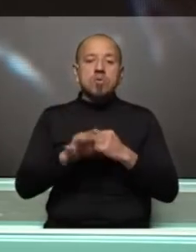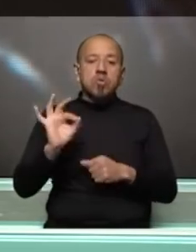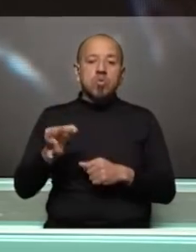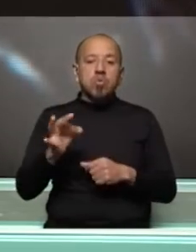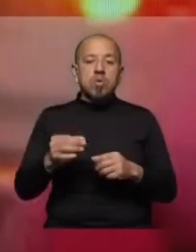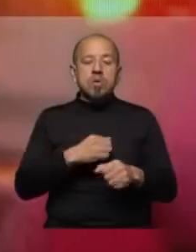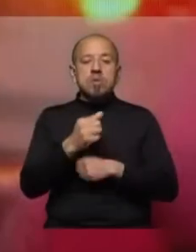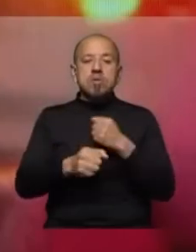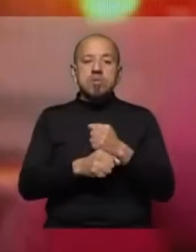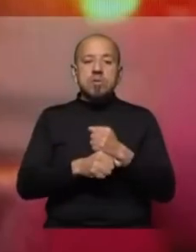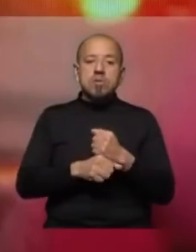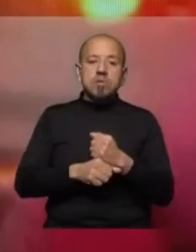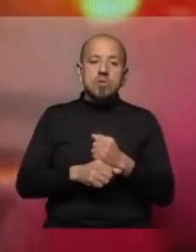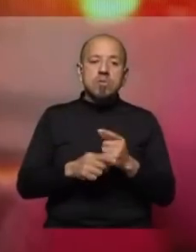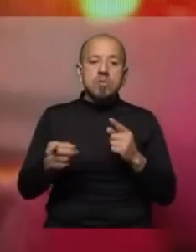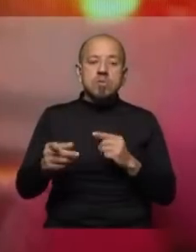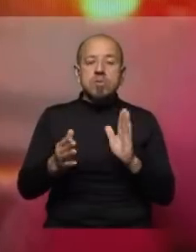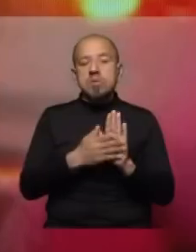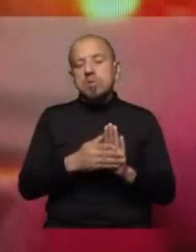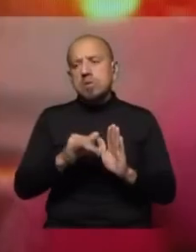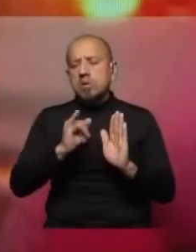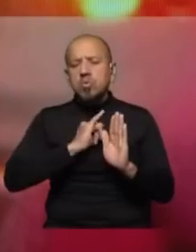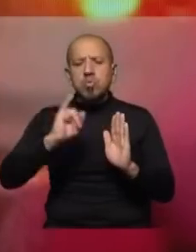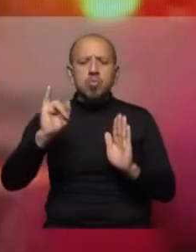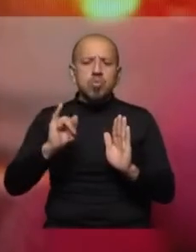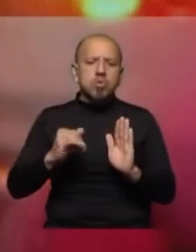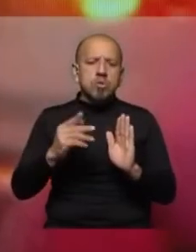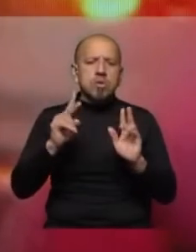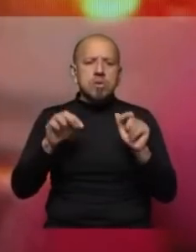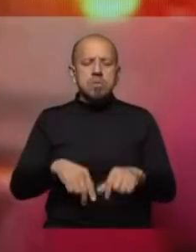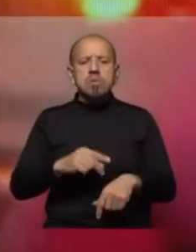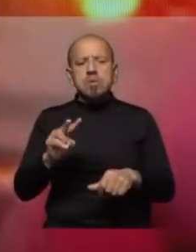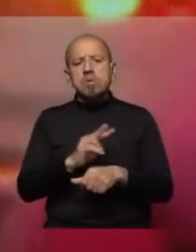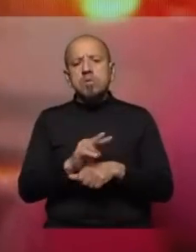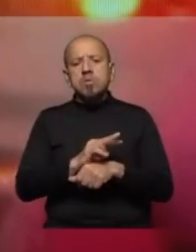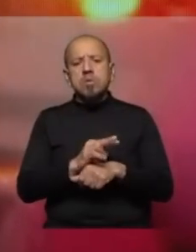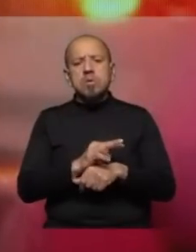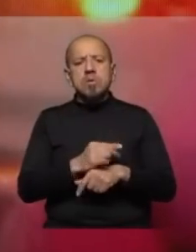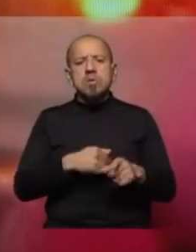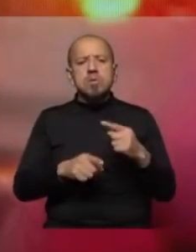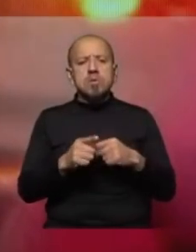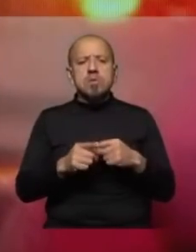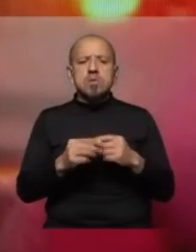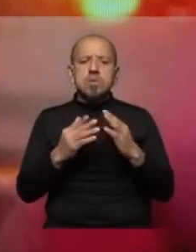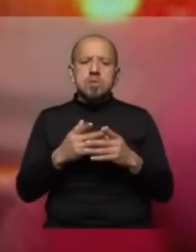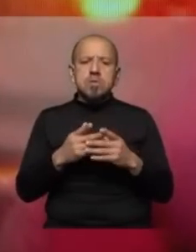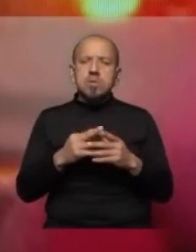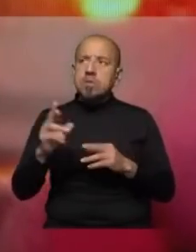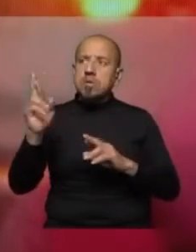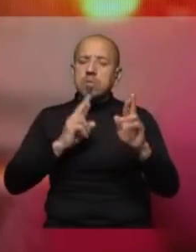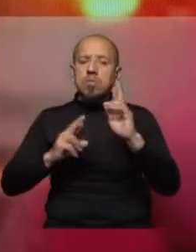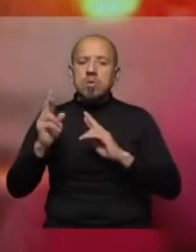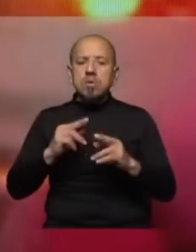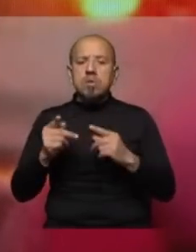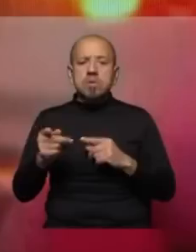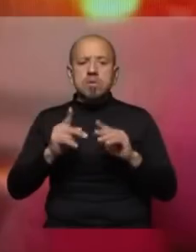año pasado ahí denunciaba no una situación de desamparo en Seguridad Ciudadana y le quería preguntar qué respuesta ha tenido